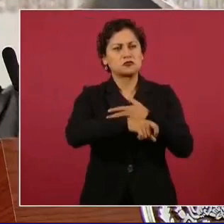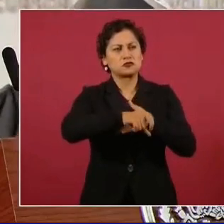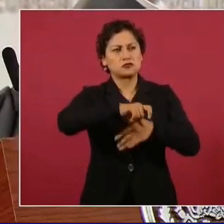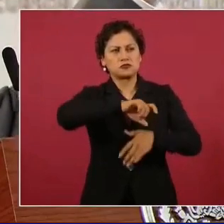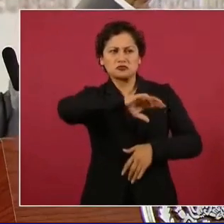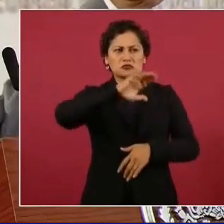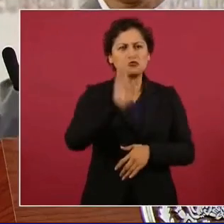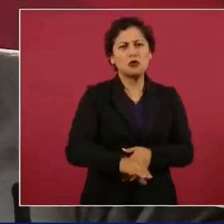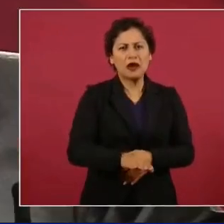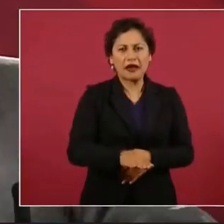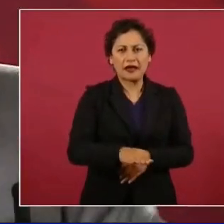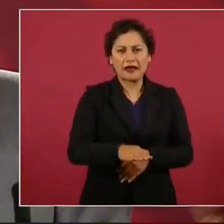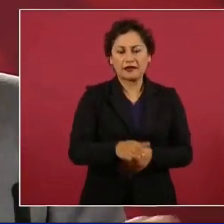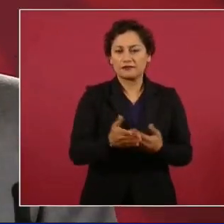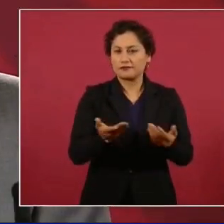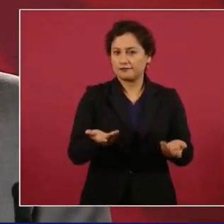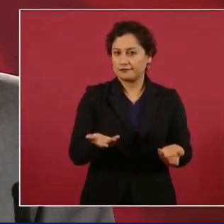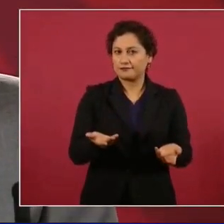muera.